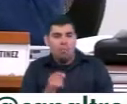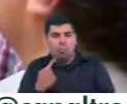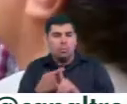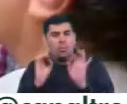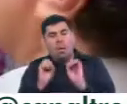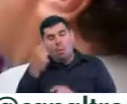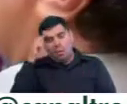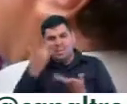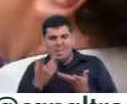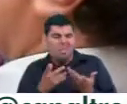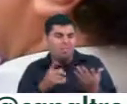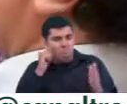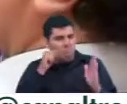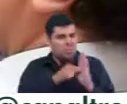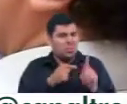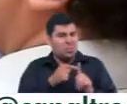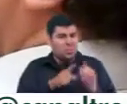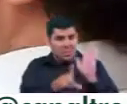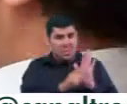para declarar la ley 550 en el municipio